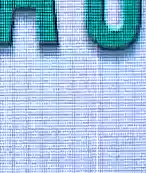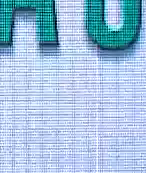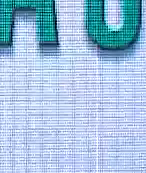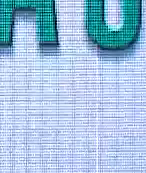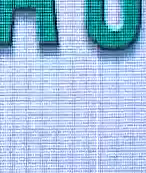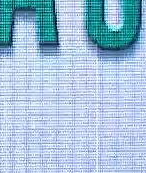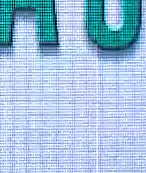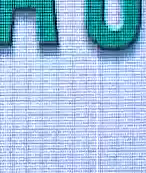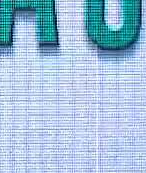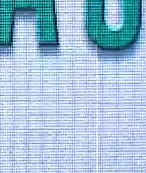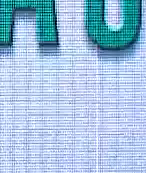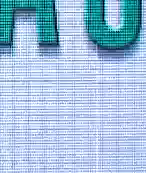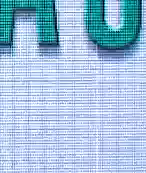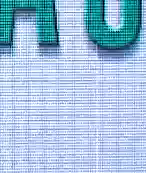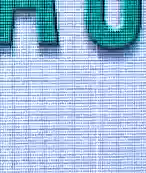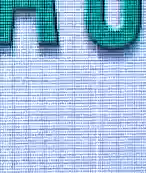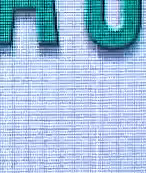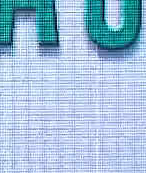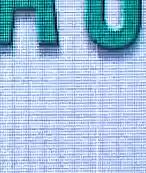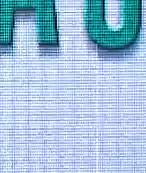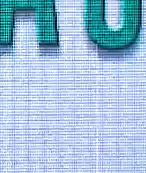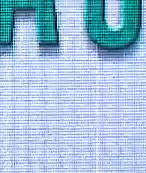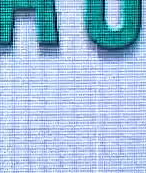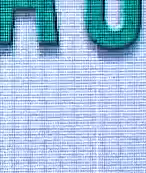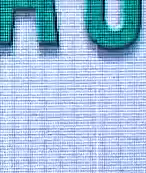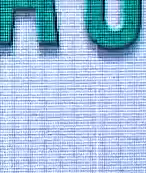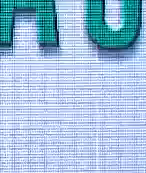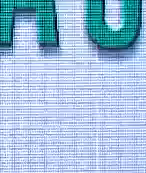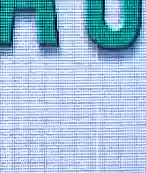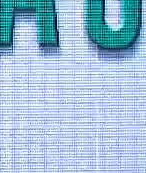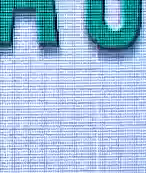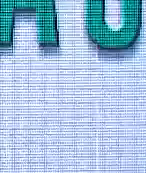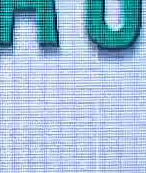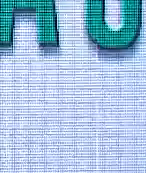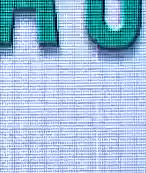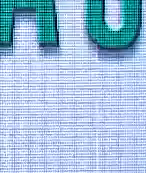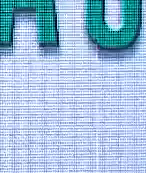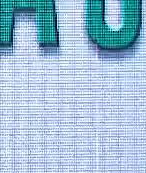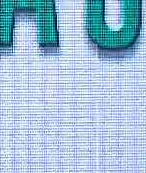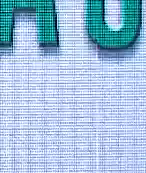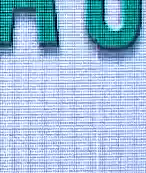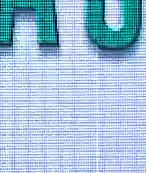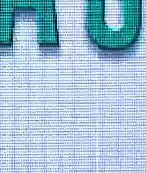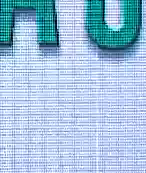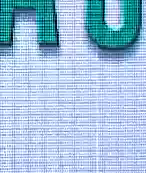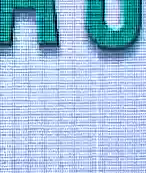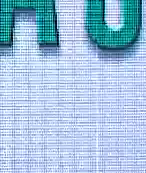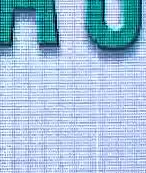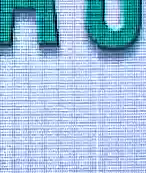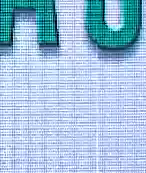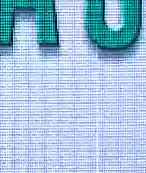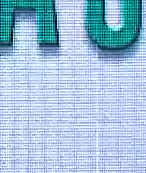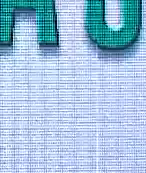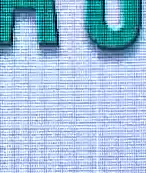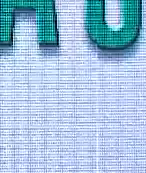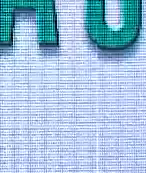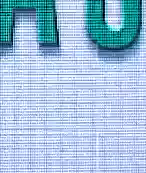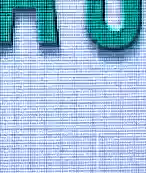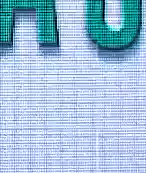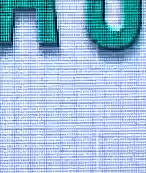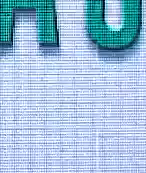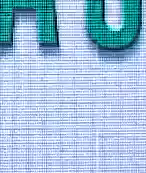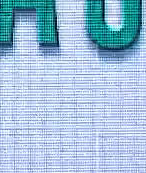de diego garcía sayán a que no debe quedar en la impunidad los hechos ocurridos en senkata y se acaba durante la gestión